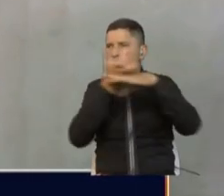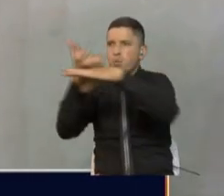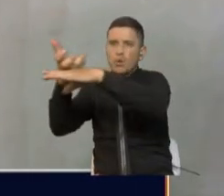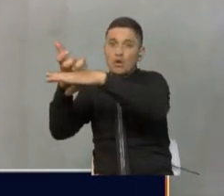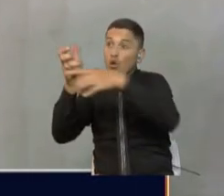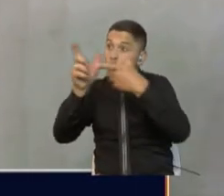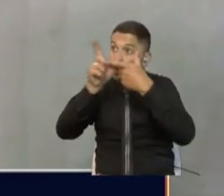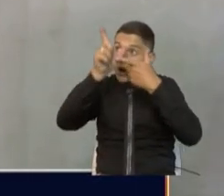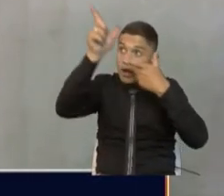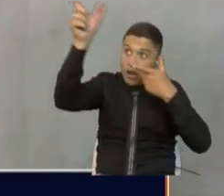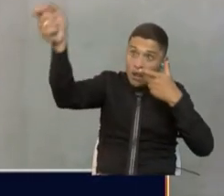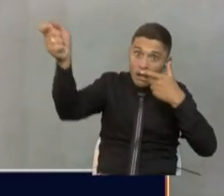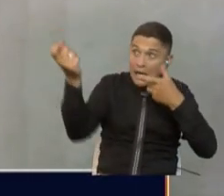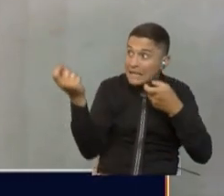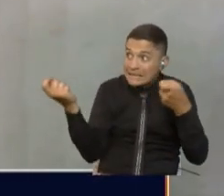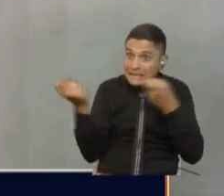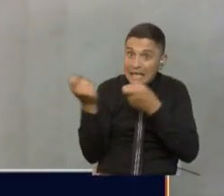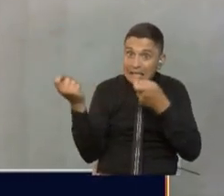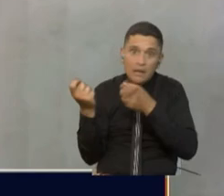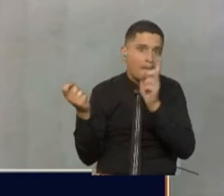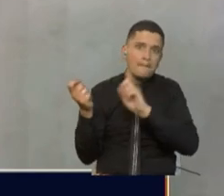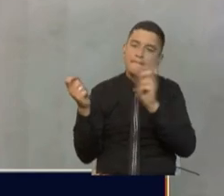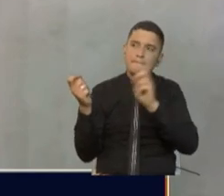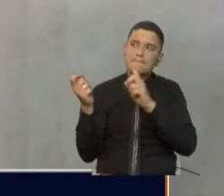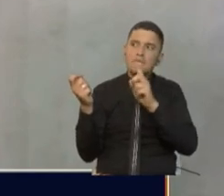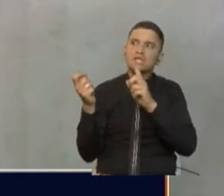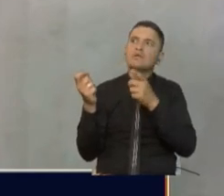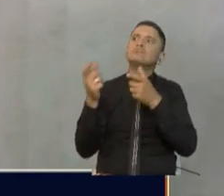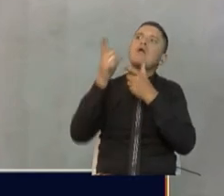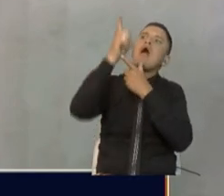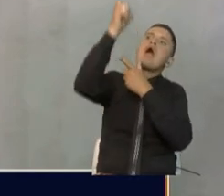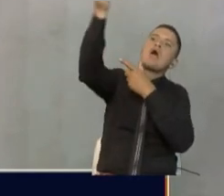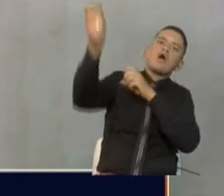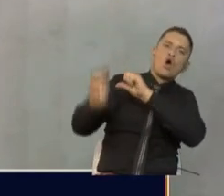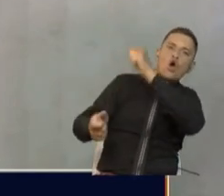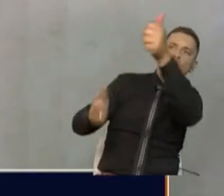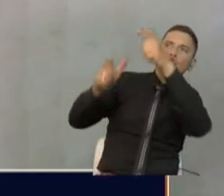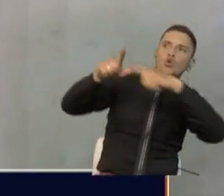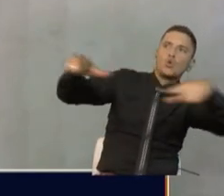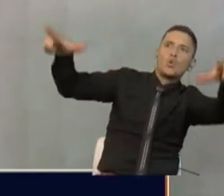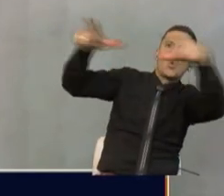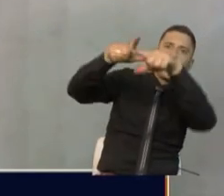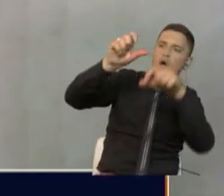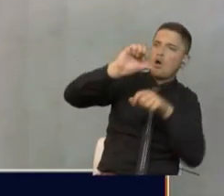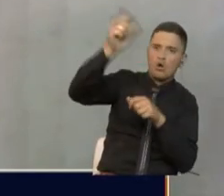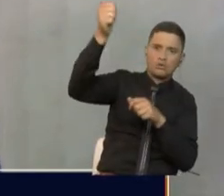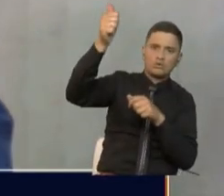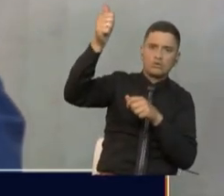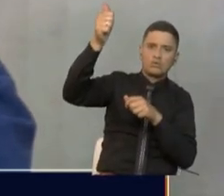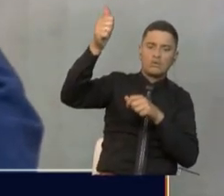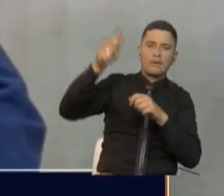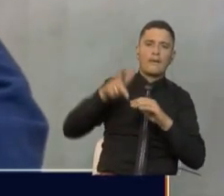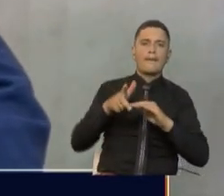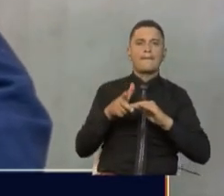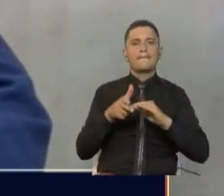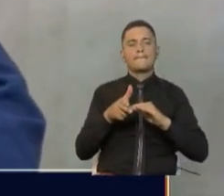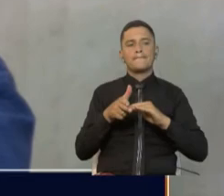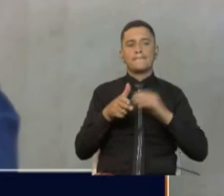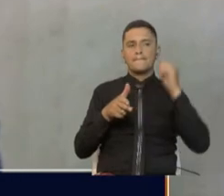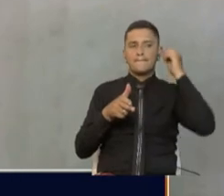sitios no necesariamente el más inmediato en la ubicación geográfica del siniestro.